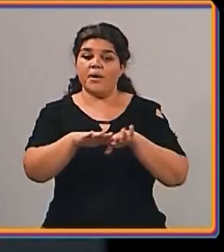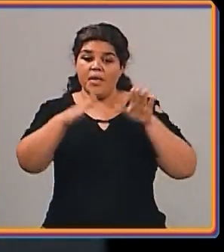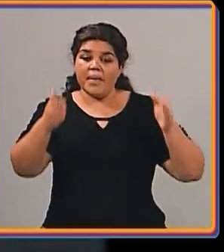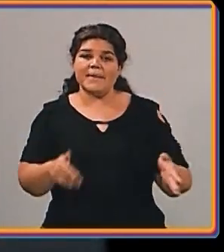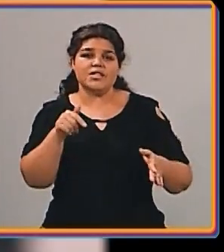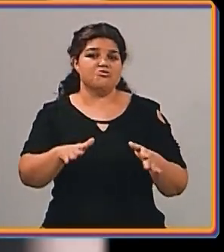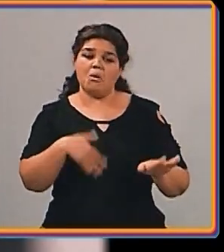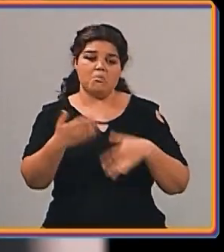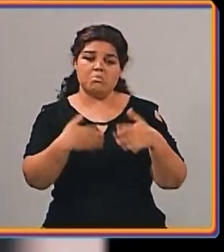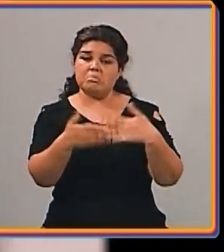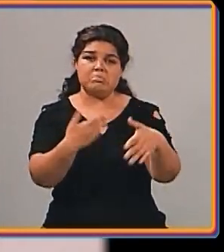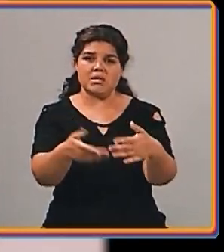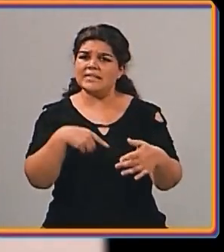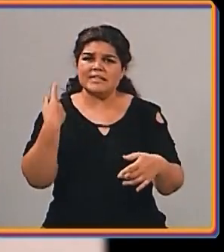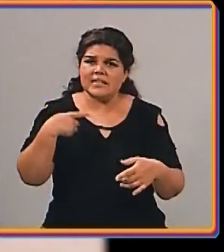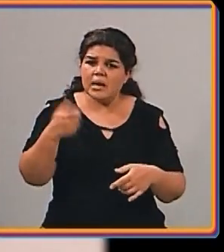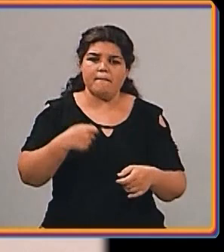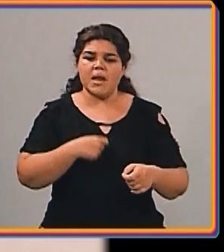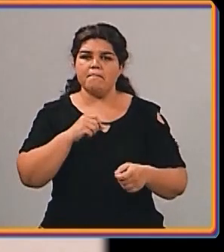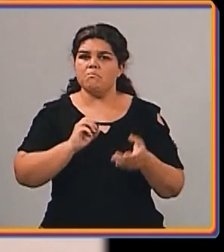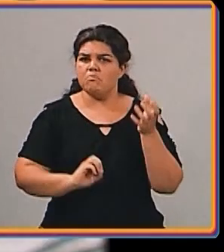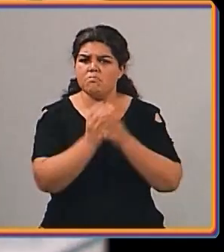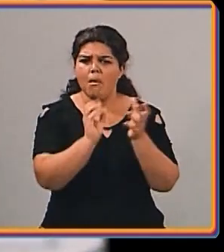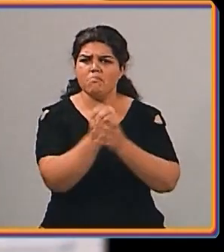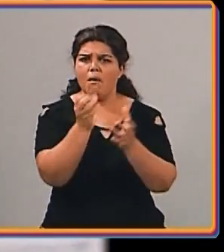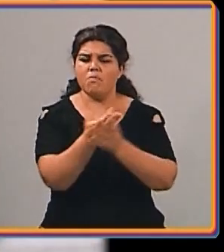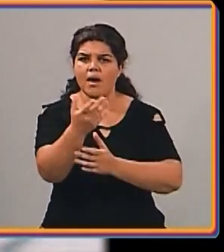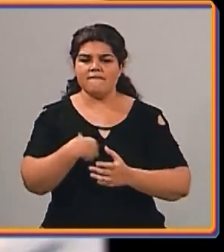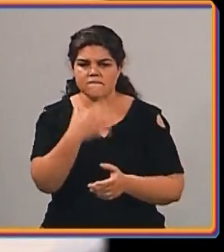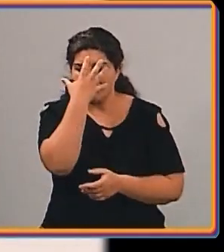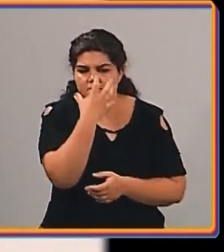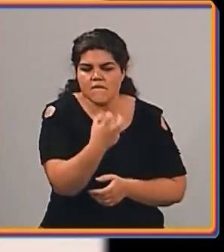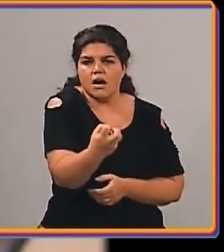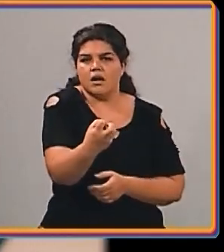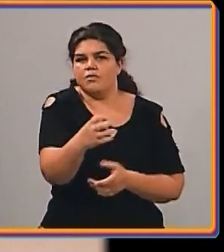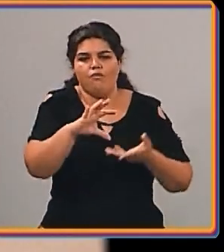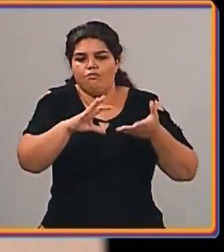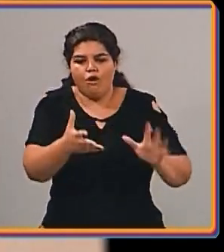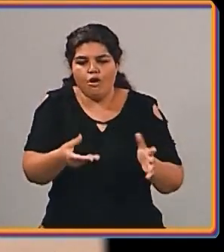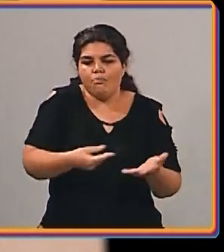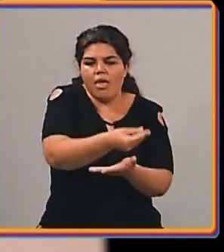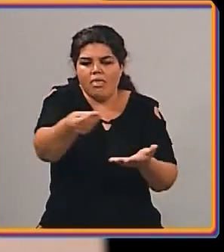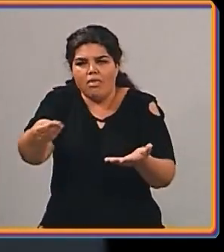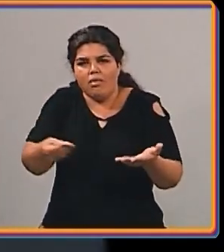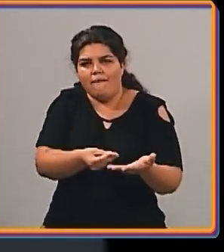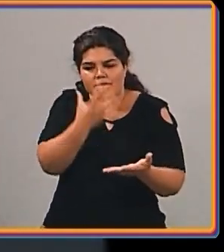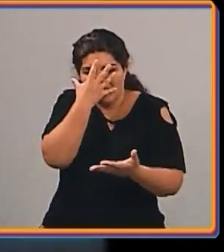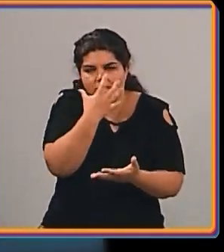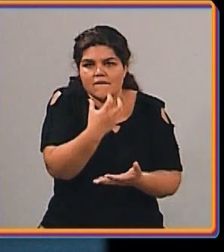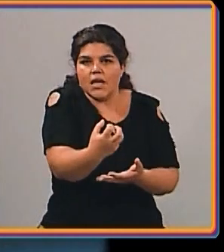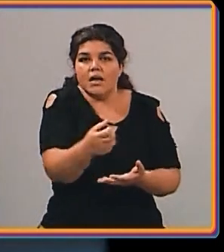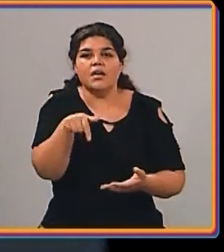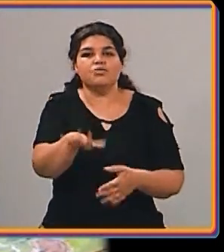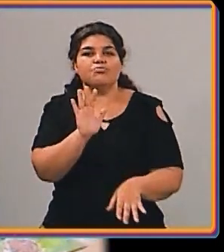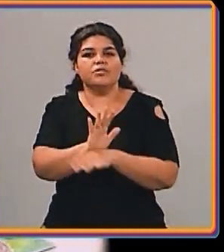evolucionan constantemente, siendo cada vez más atractivos, desde sus mecánicas hasta en lo visual. Y esto